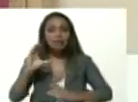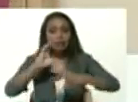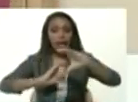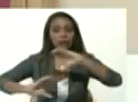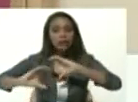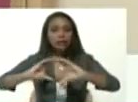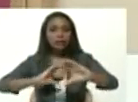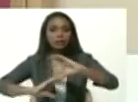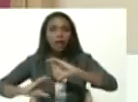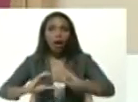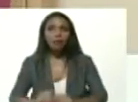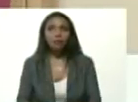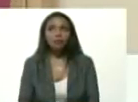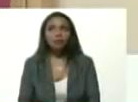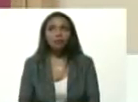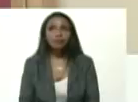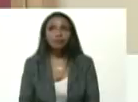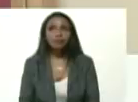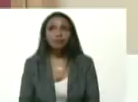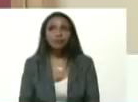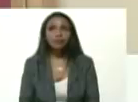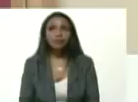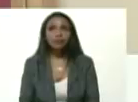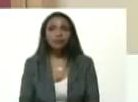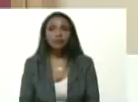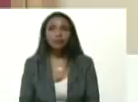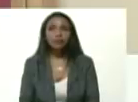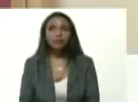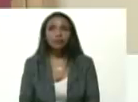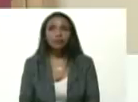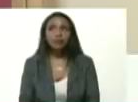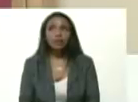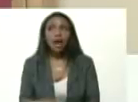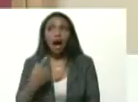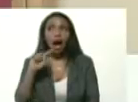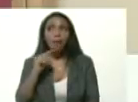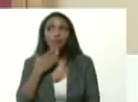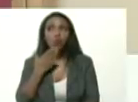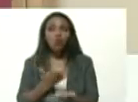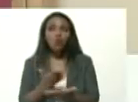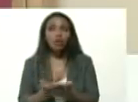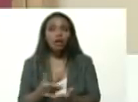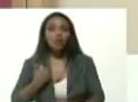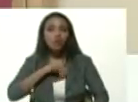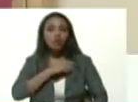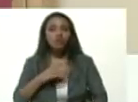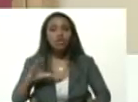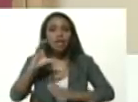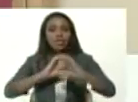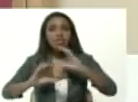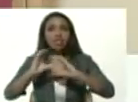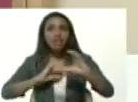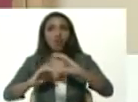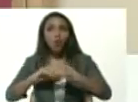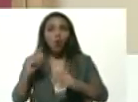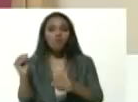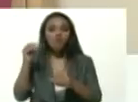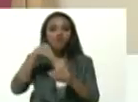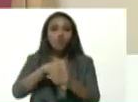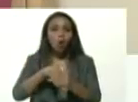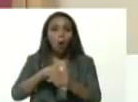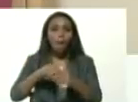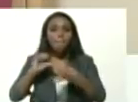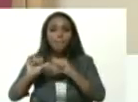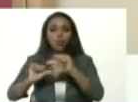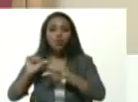científicas, y llevamos la propuesta, bueno, para que nuestros científicos se incorporen al